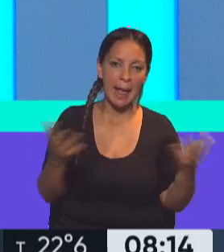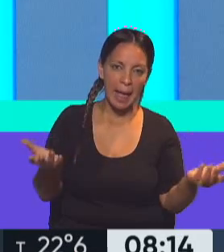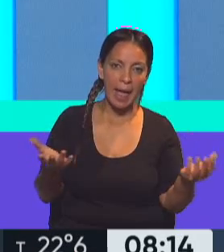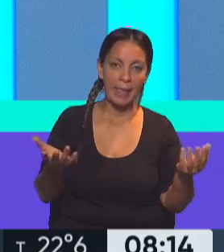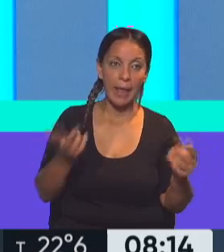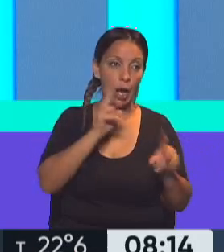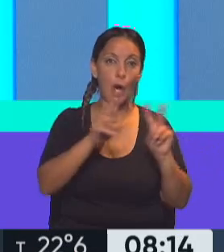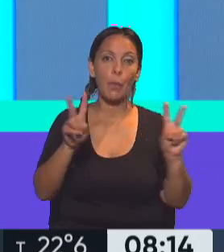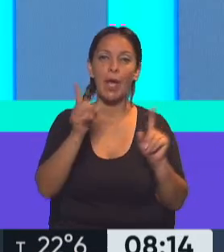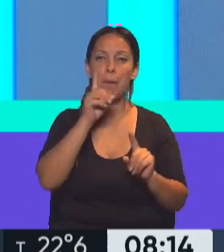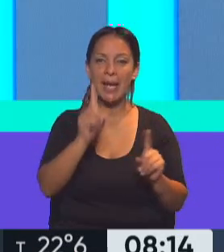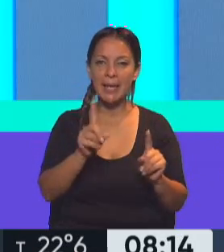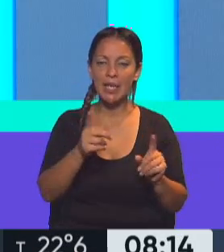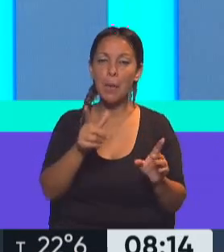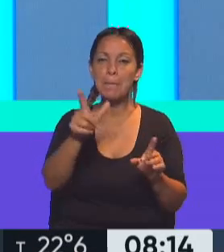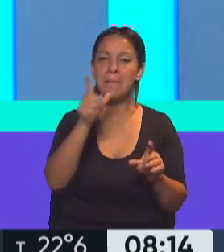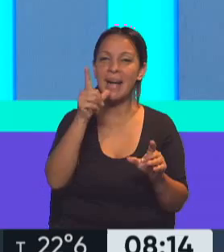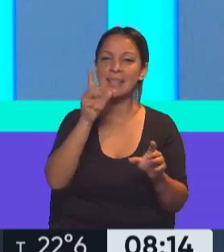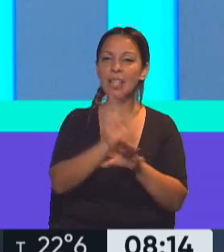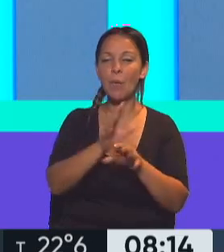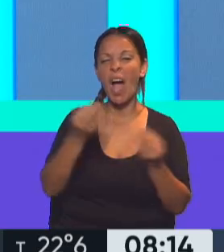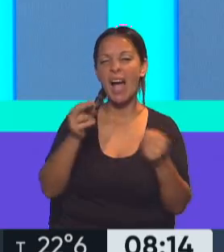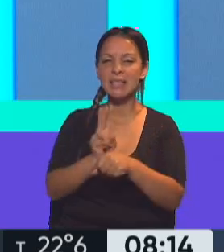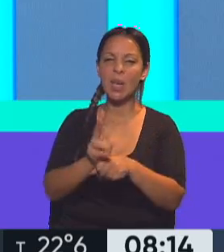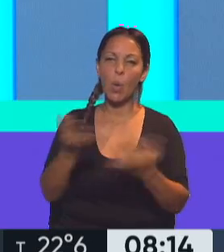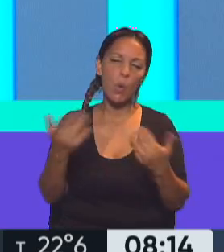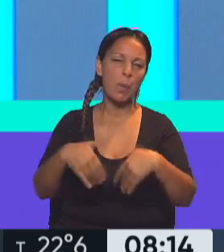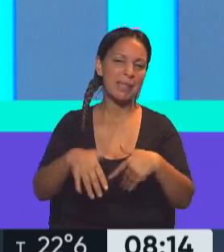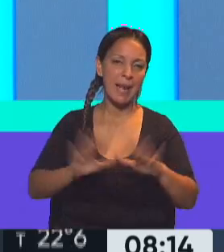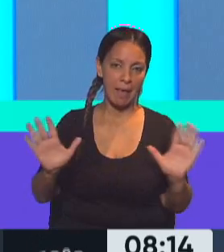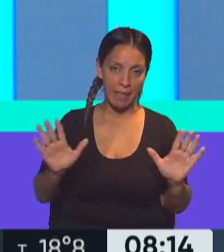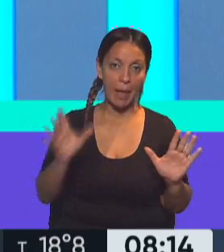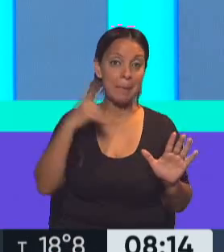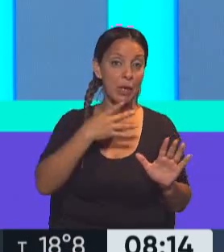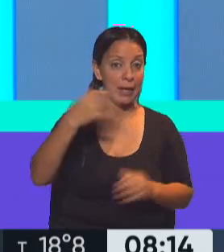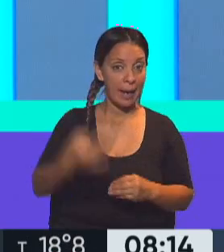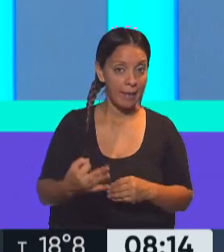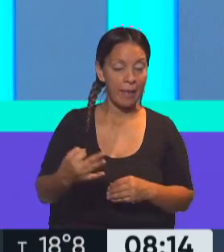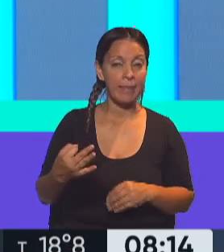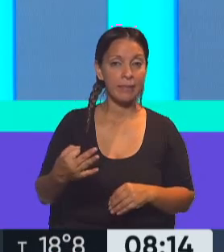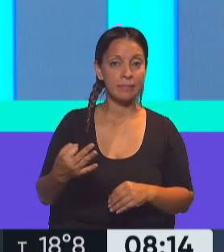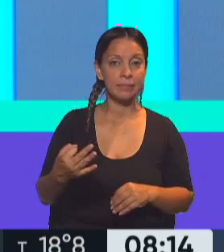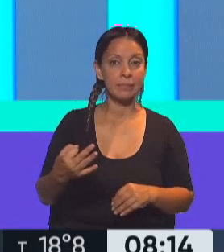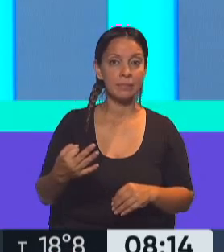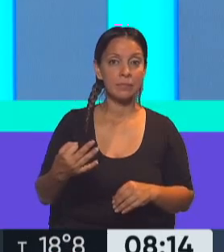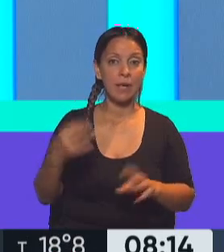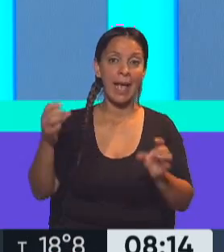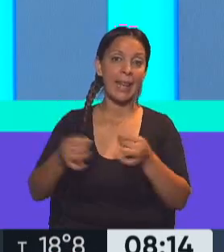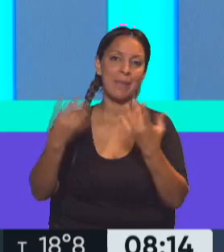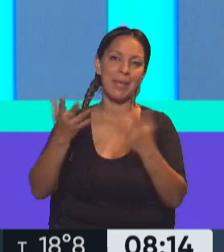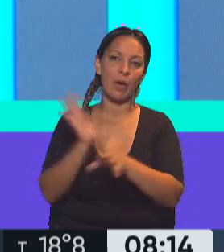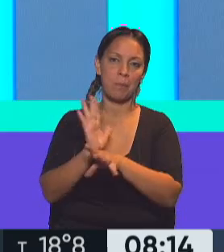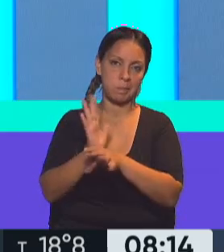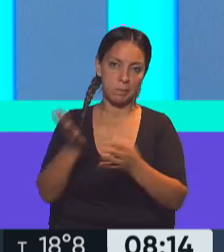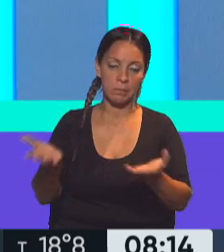peligro latente, da la sensación de seguridad, de que nada pasa, cuando en realidad hablamos de un enemigo, lo ponemos en términos